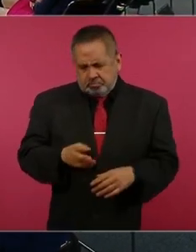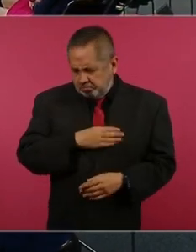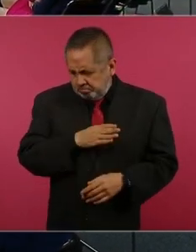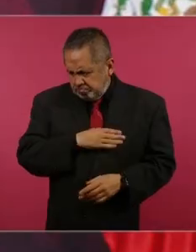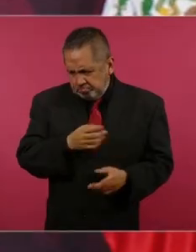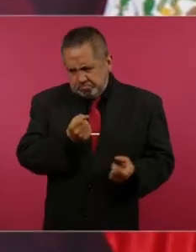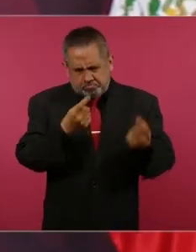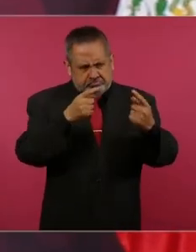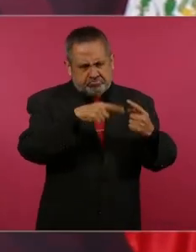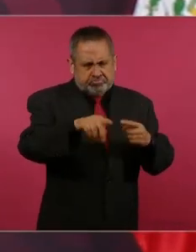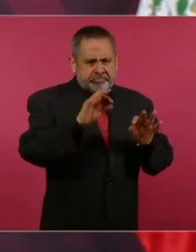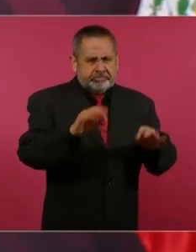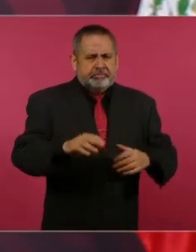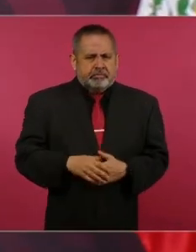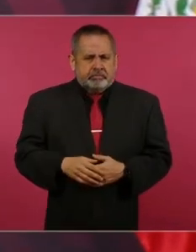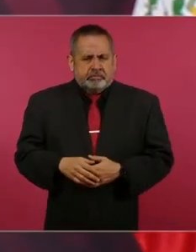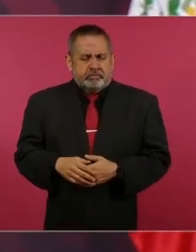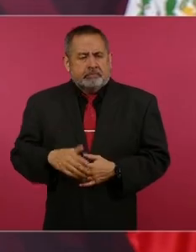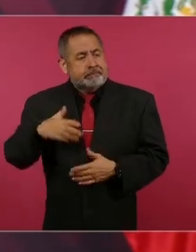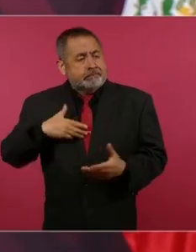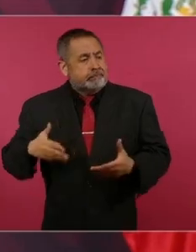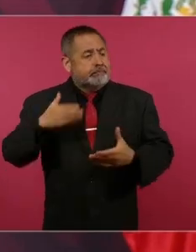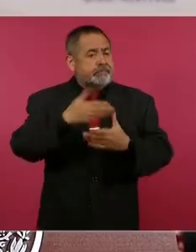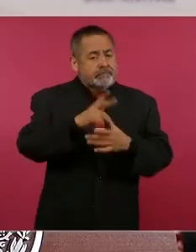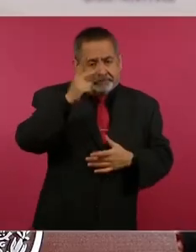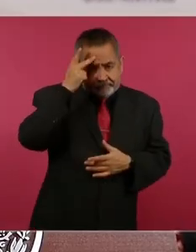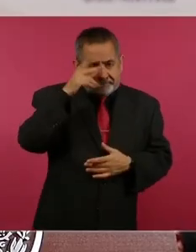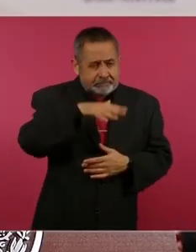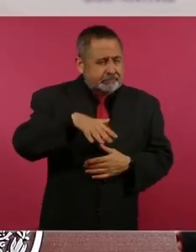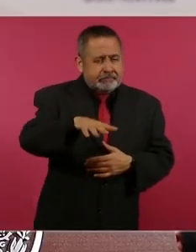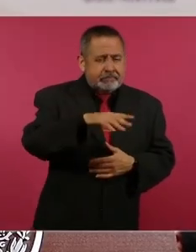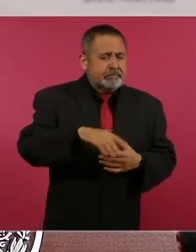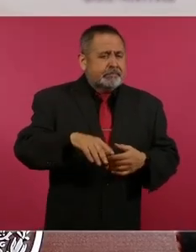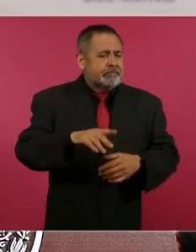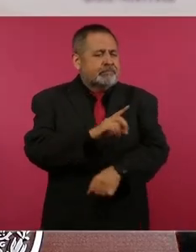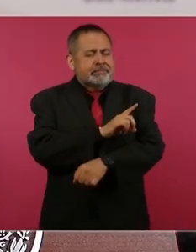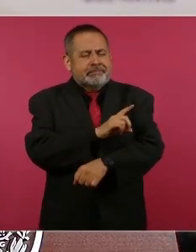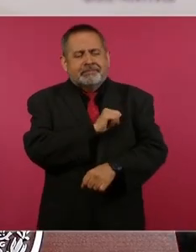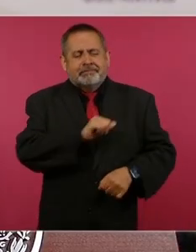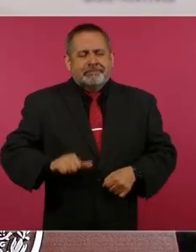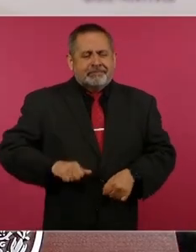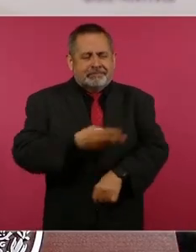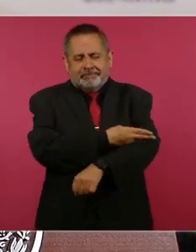¿Y por qué no voy a Polanco, a la delegación? Y algo decía alguien ahí, ¿no?